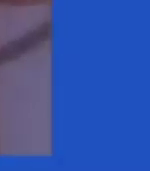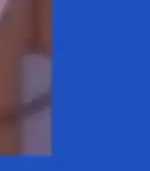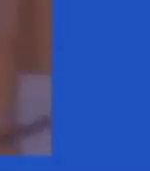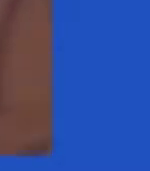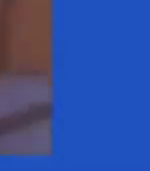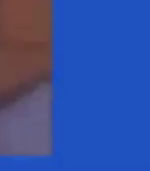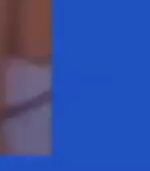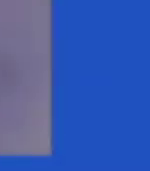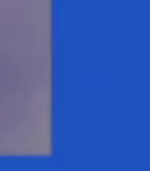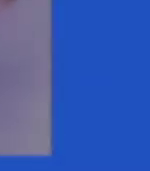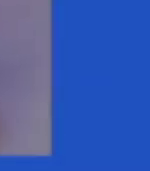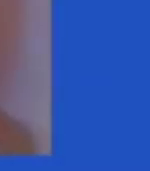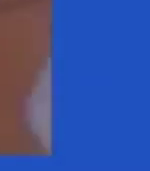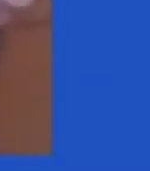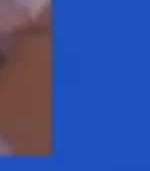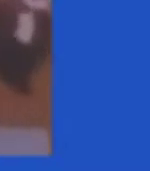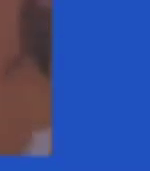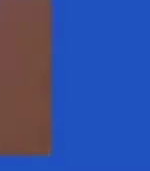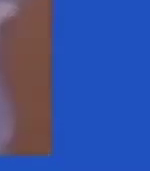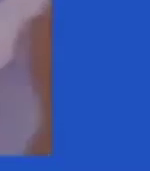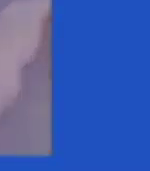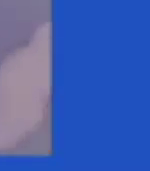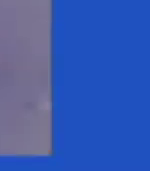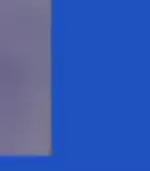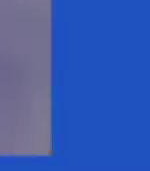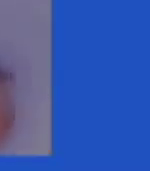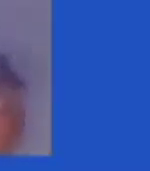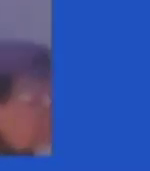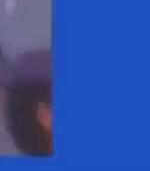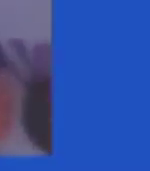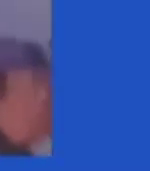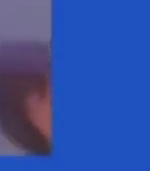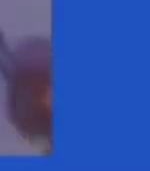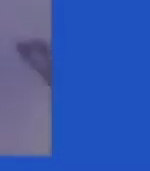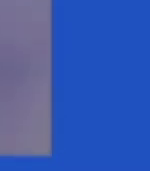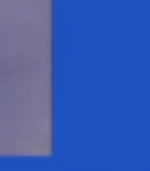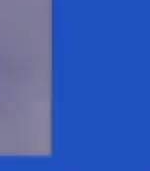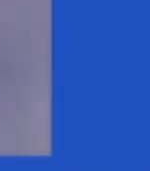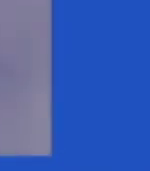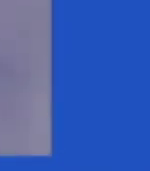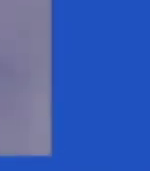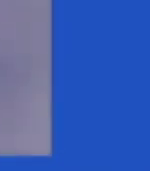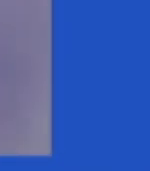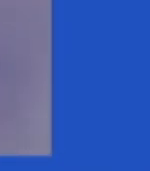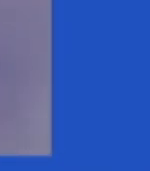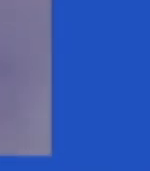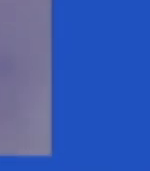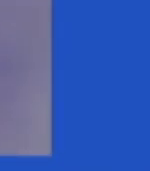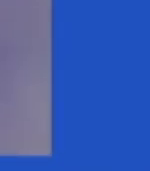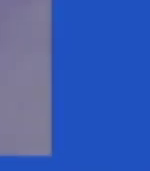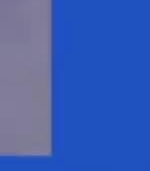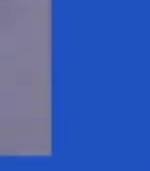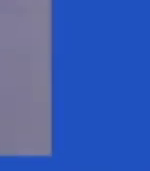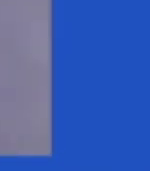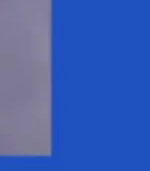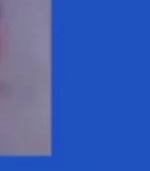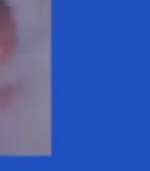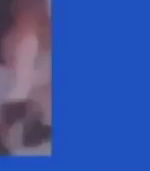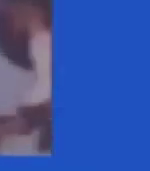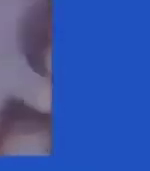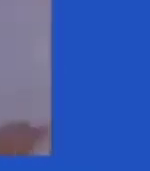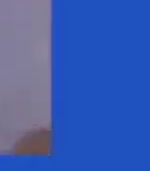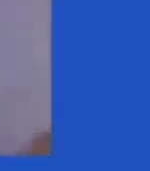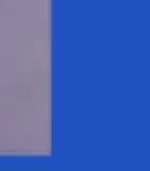hacer generales un vestido de blanco y un sombrero con plumas y muchos soldados detrás y